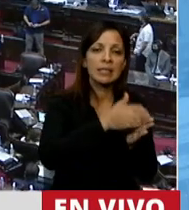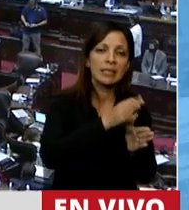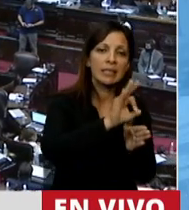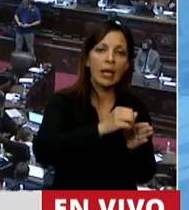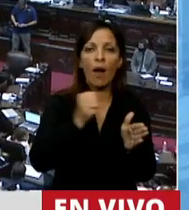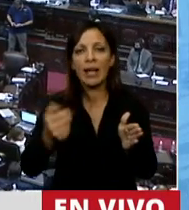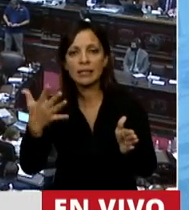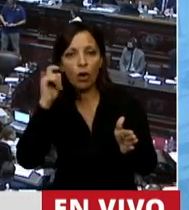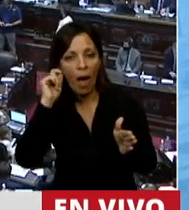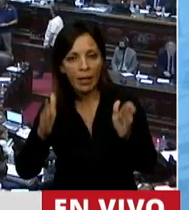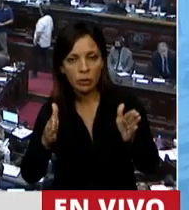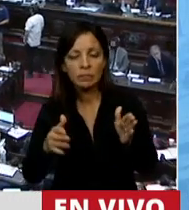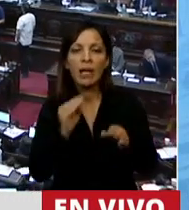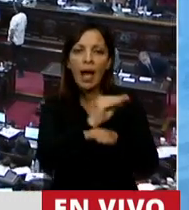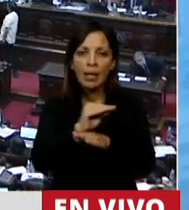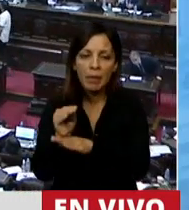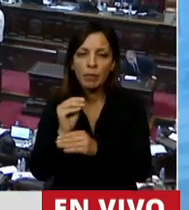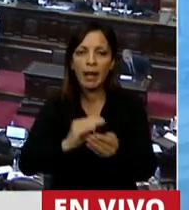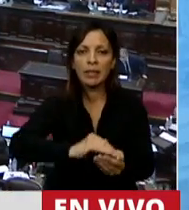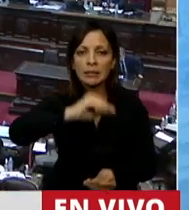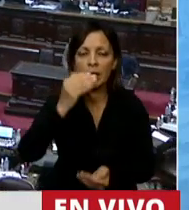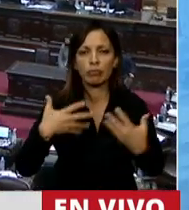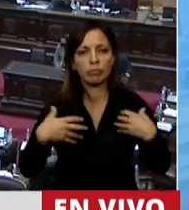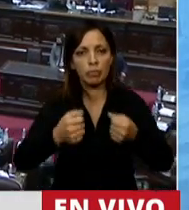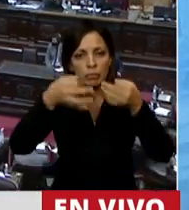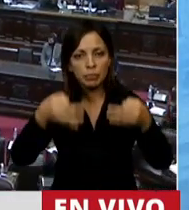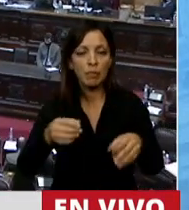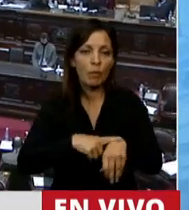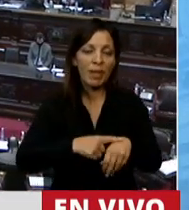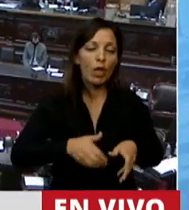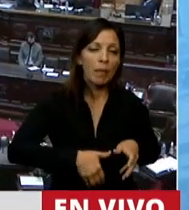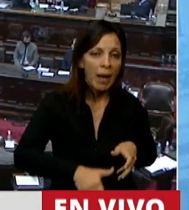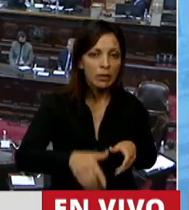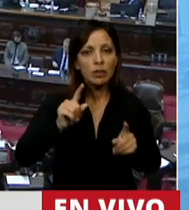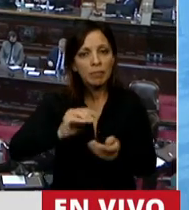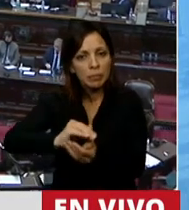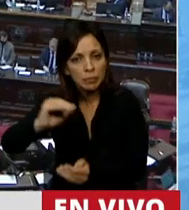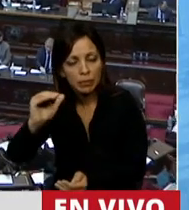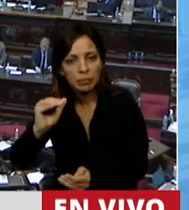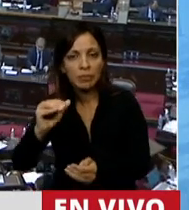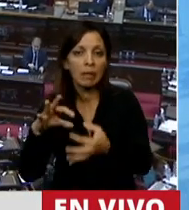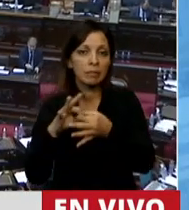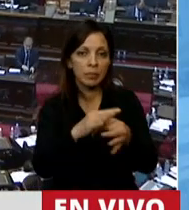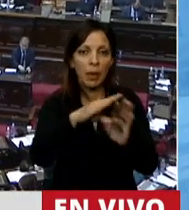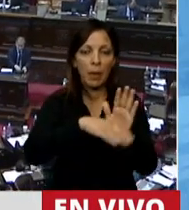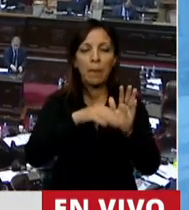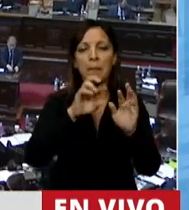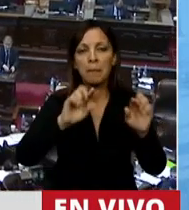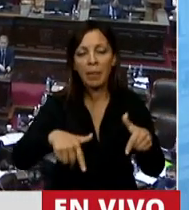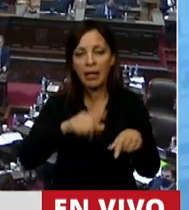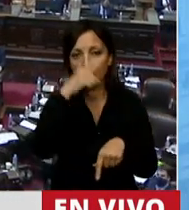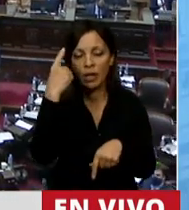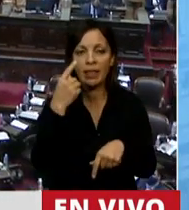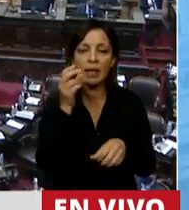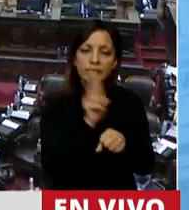edad. Alimentos para crecimiento y desarrollo saludable durante el embarazo y la niñez, en el marco de los programas del Plan Nacional de Seguridad